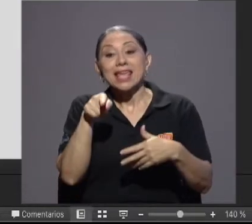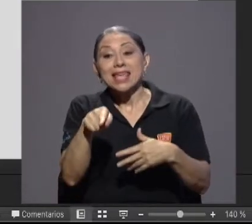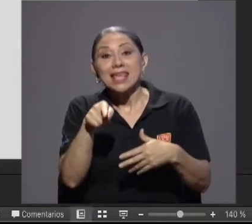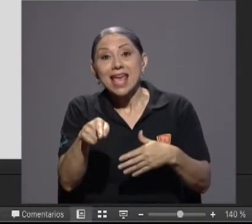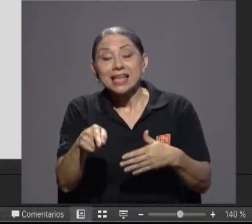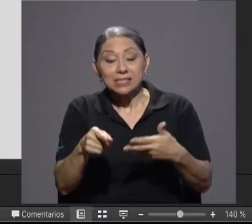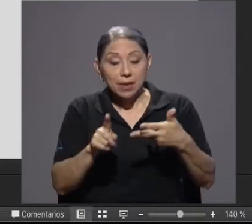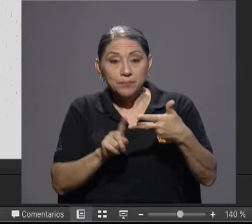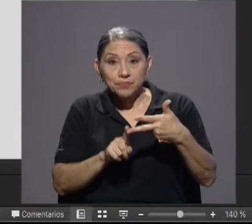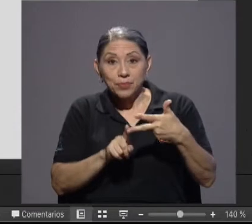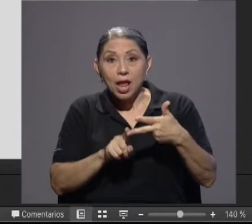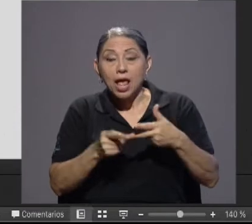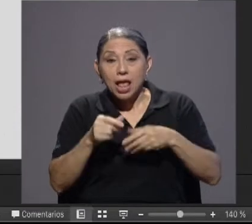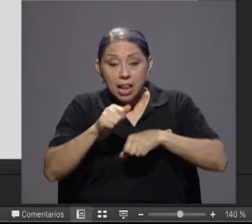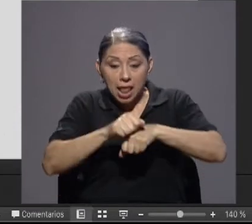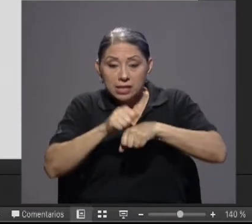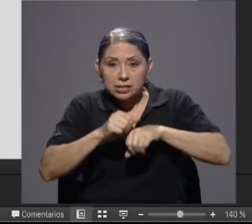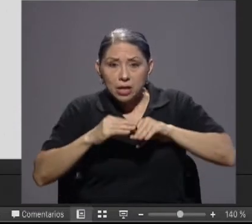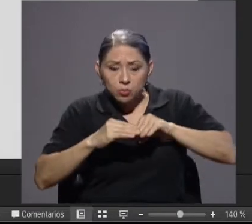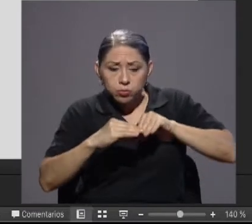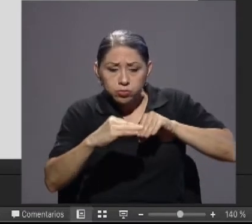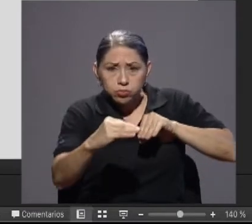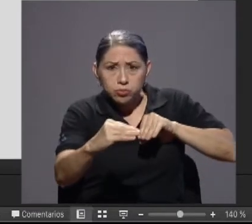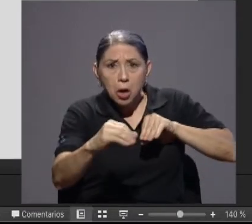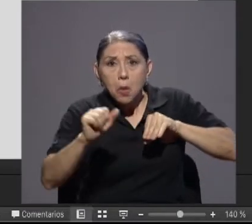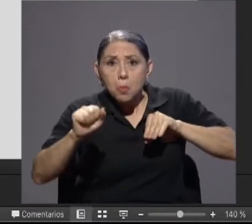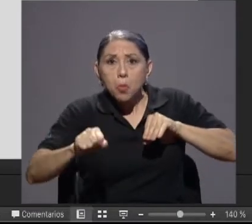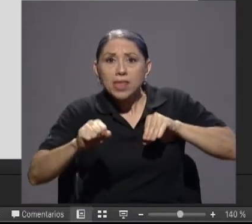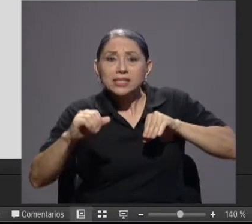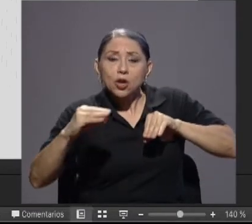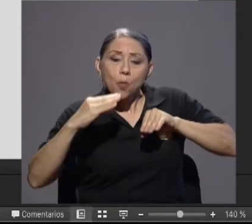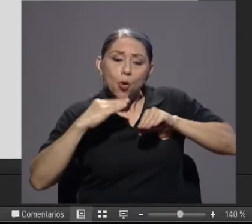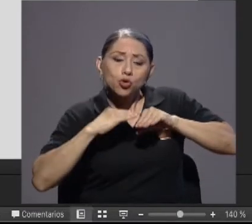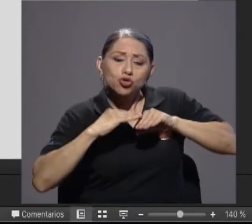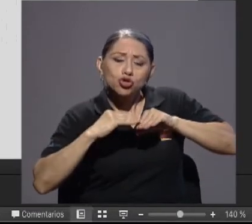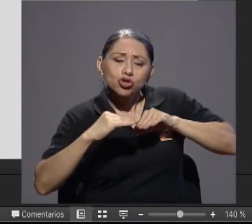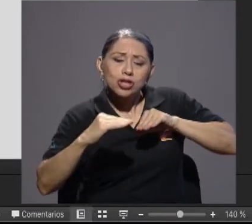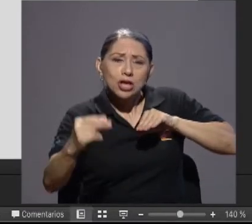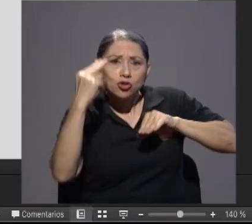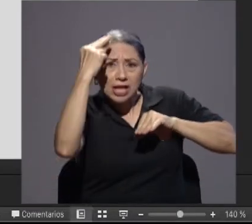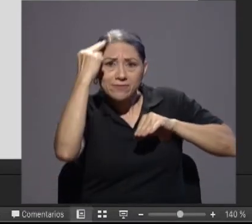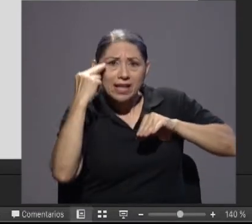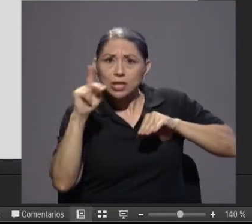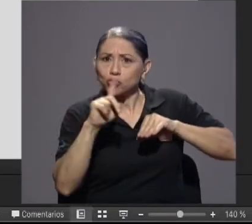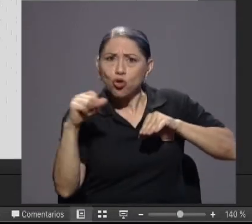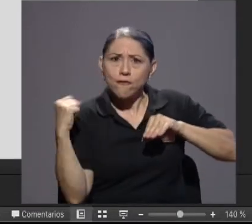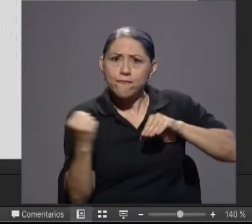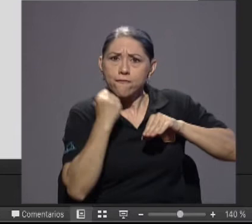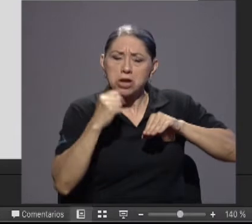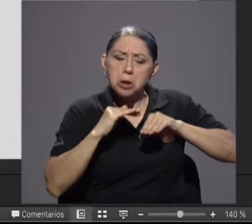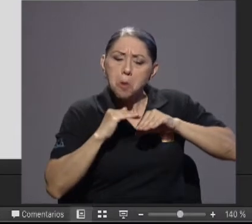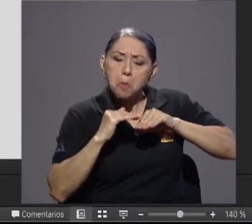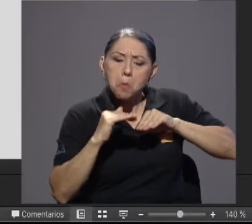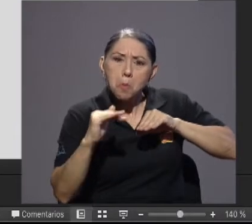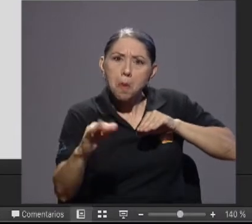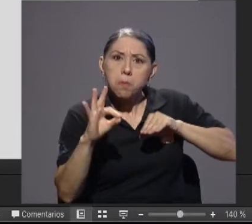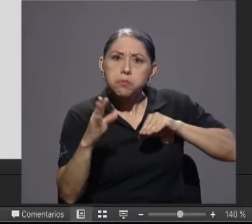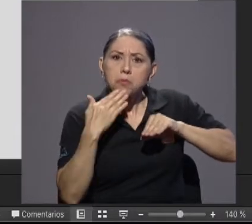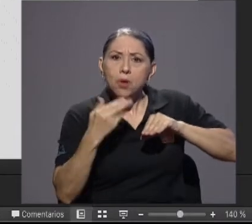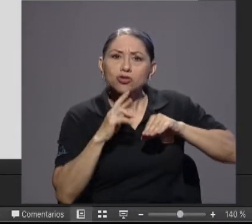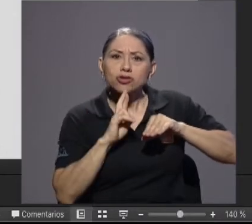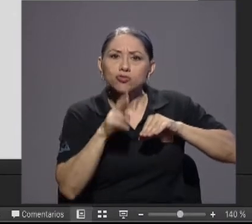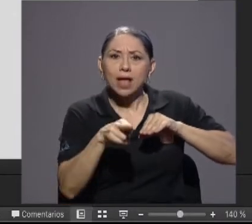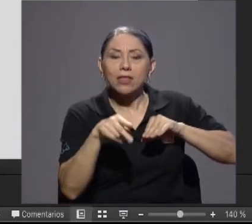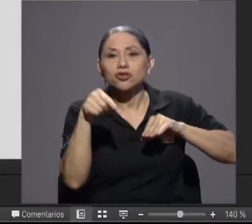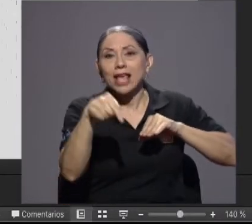de lastre se puede hacer a través de sellos asfálticos no estructurales. Esto ya se ha hecho con muy buenos resultados. Y esto permite